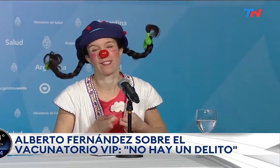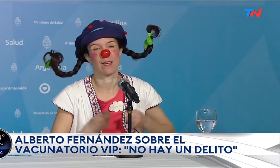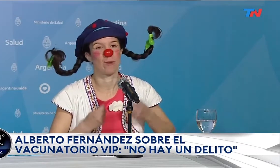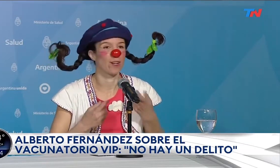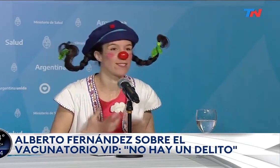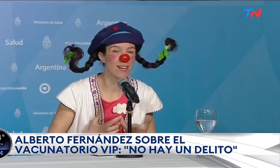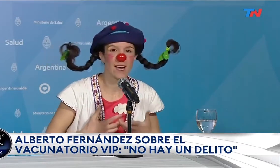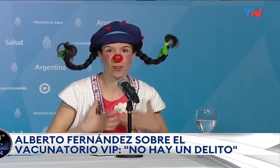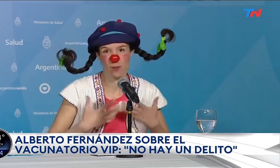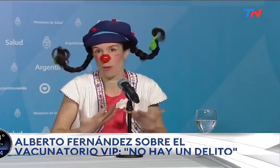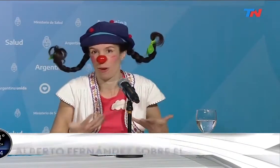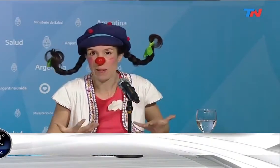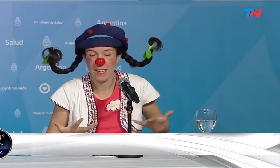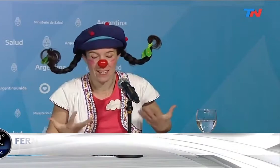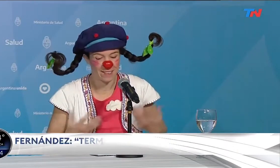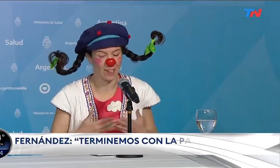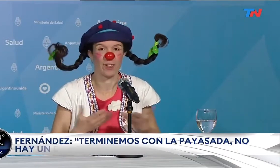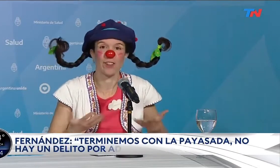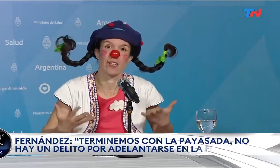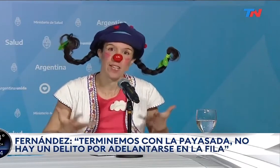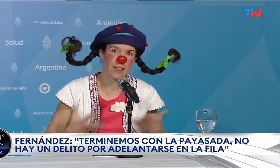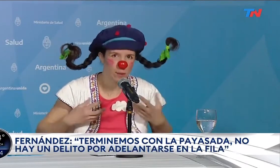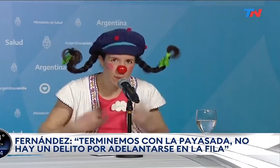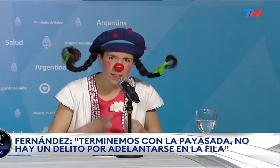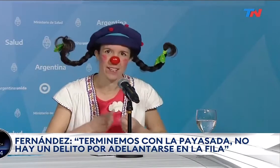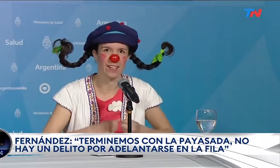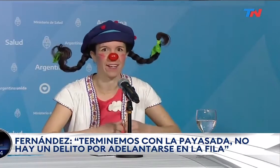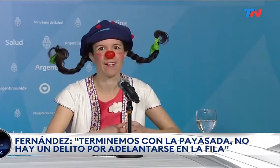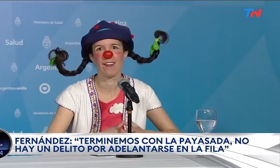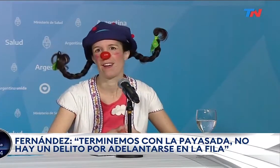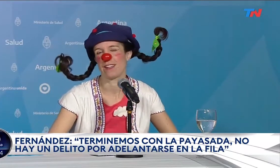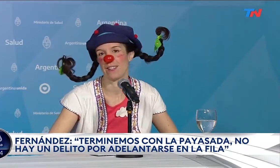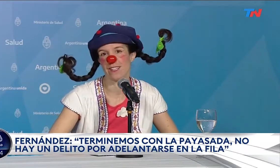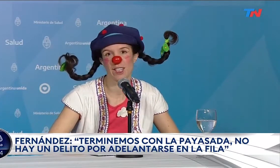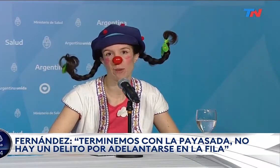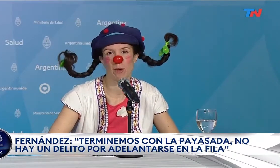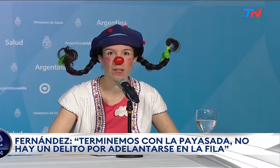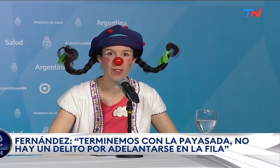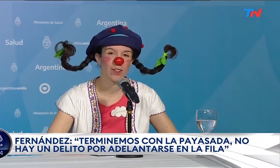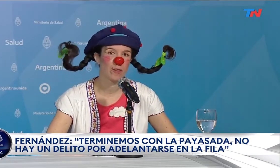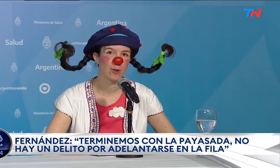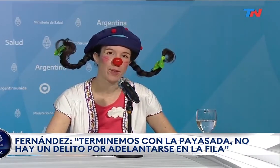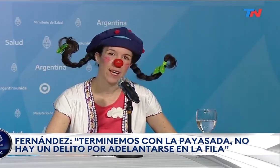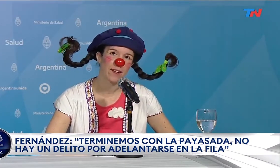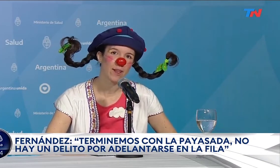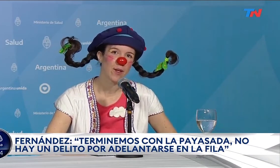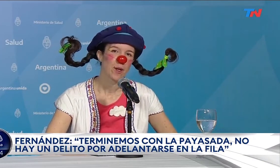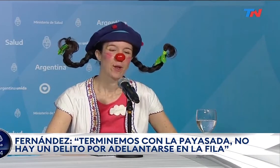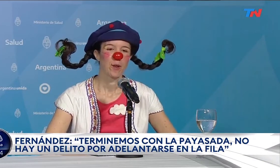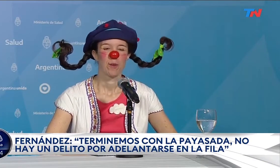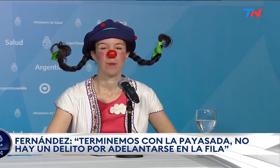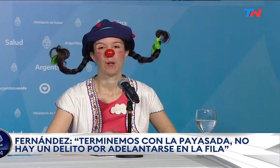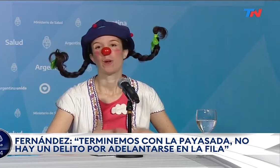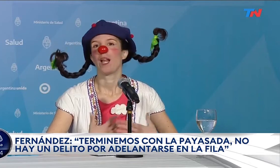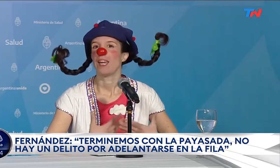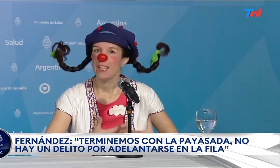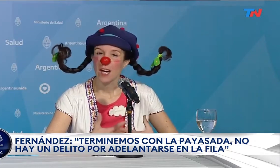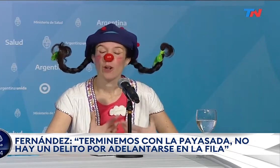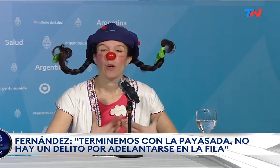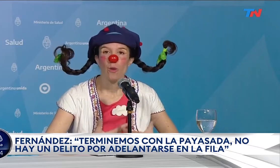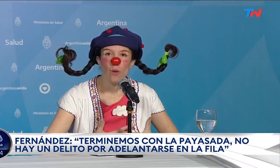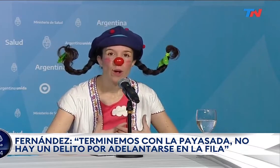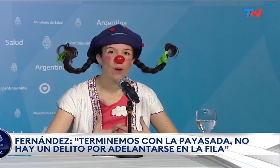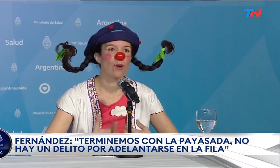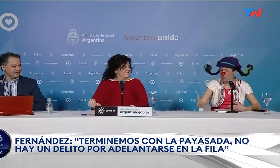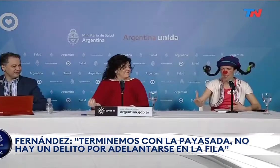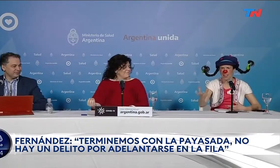a veces estamos cansados como familias y los niños y niñas también tienen que atravesar este momento de dificultad, pero con alegría, con